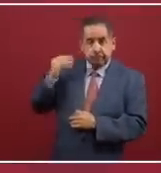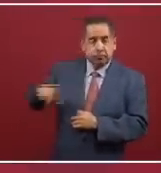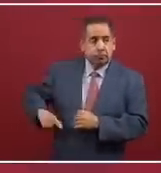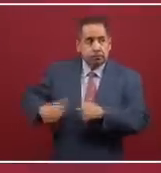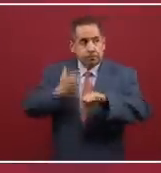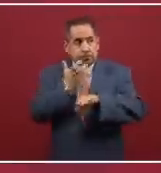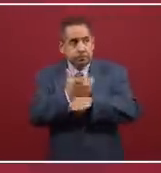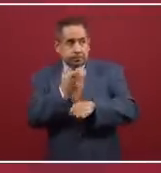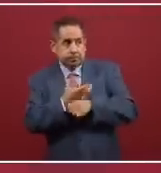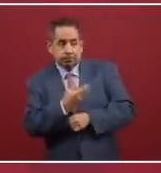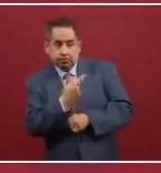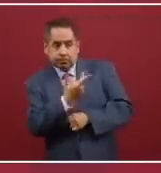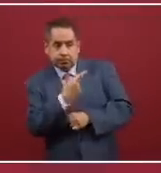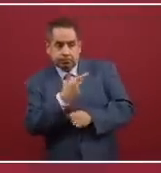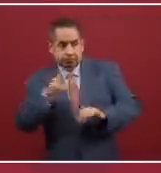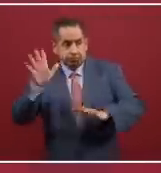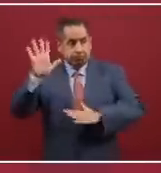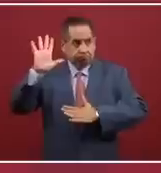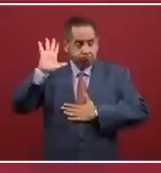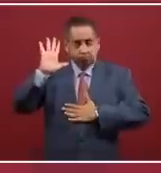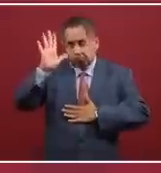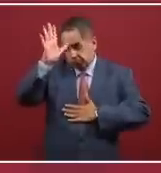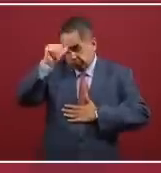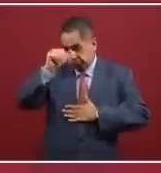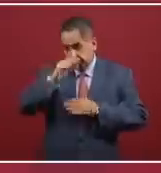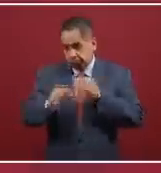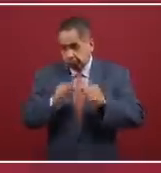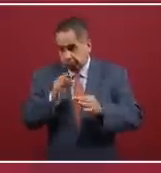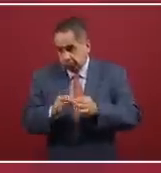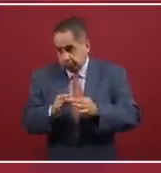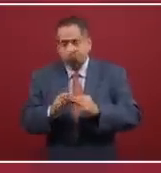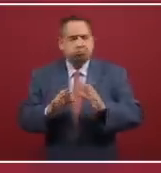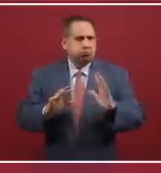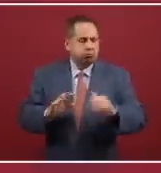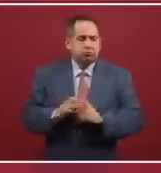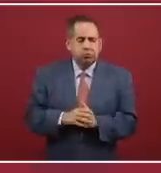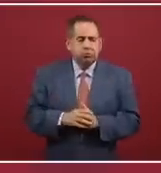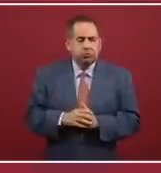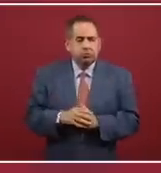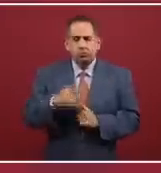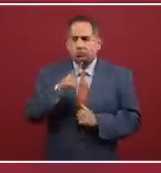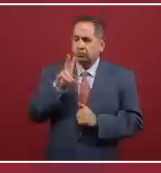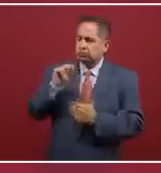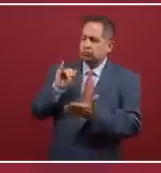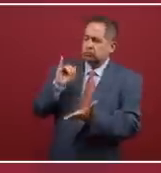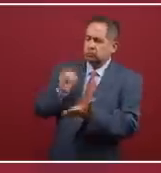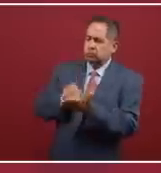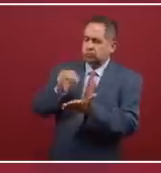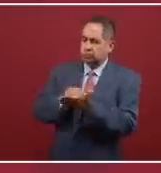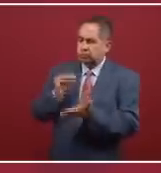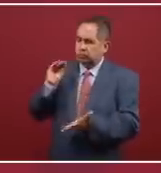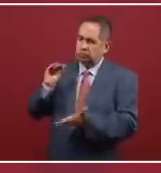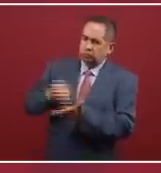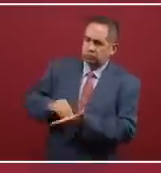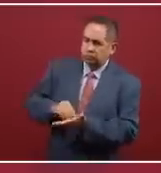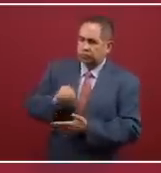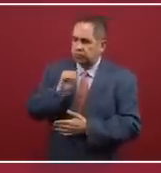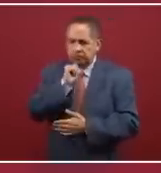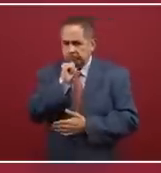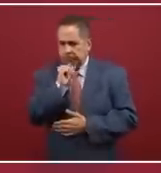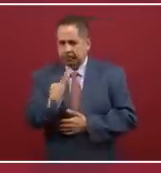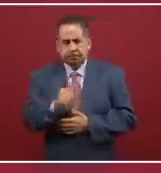eeuu y evitar la aplicación de impuestos de